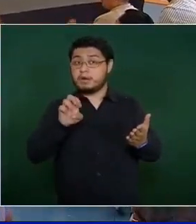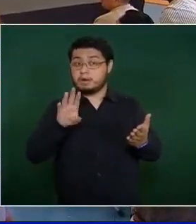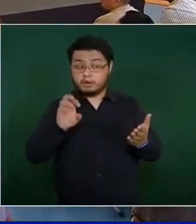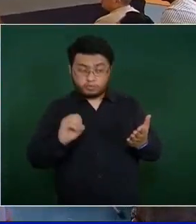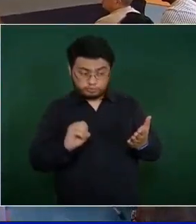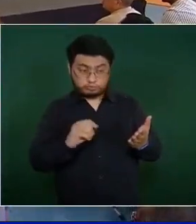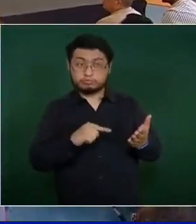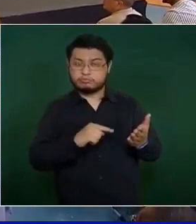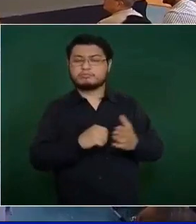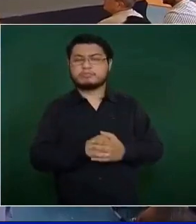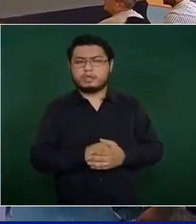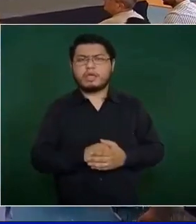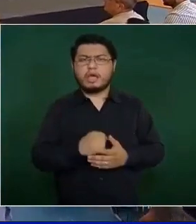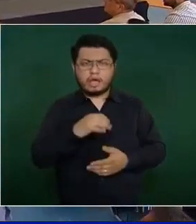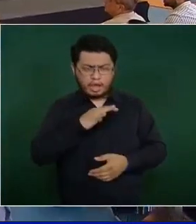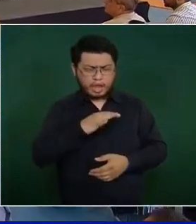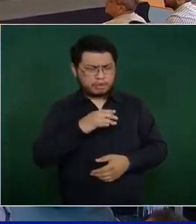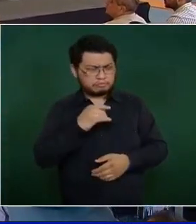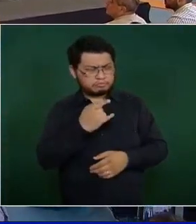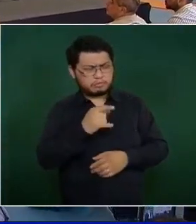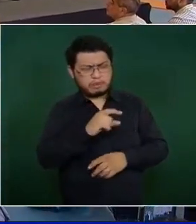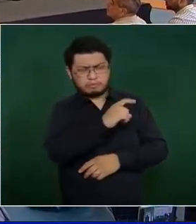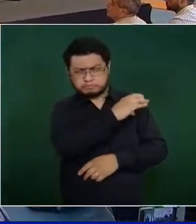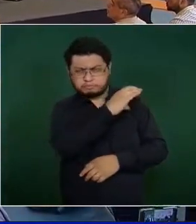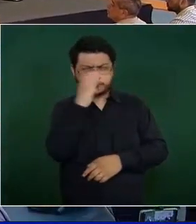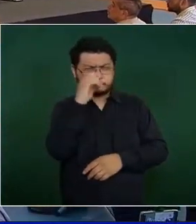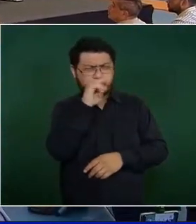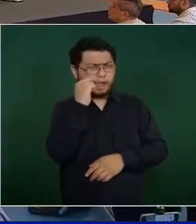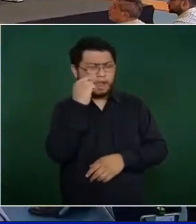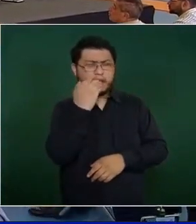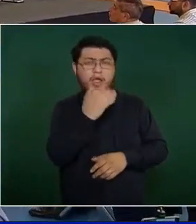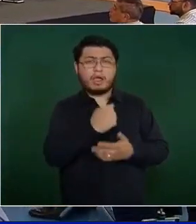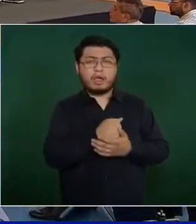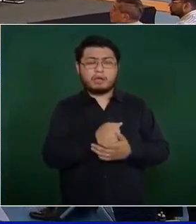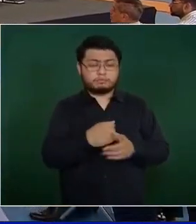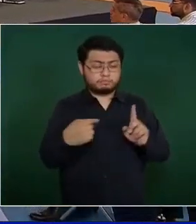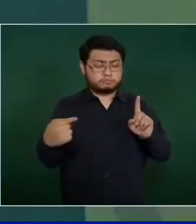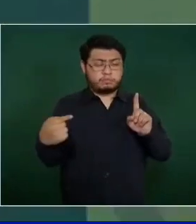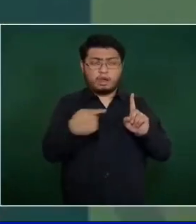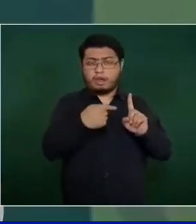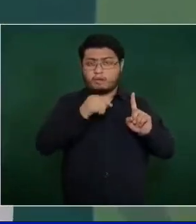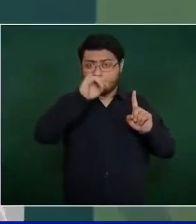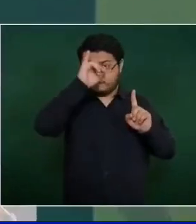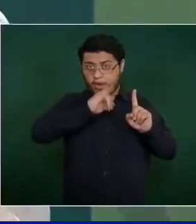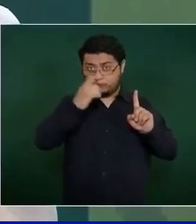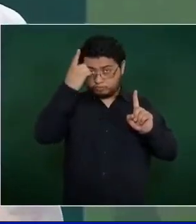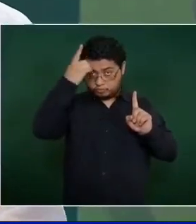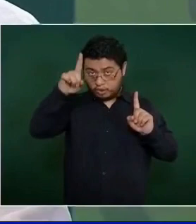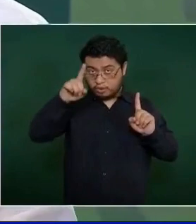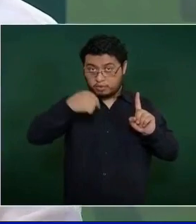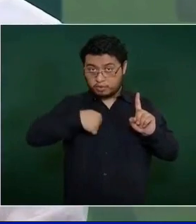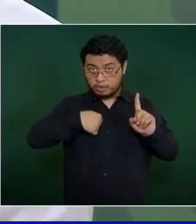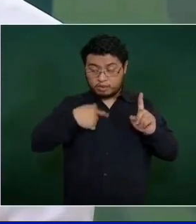en donde un capataz de una hacienda en Yucatán